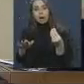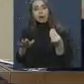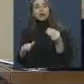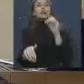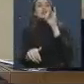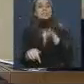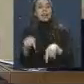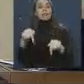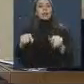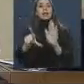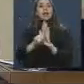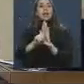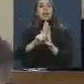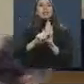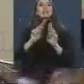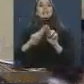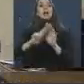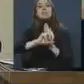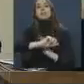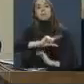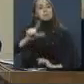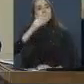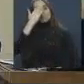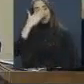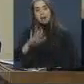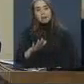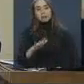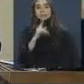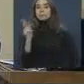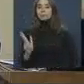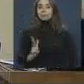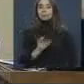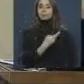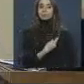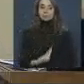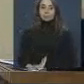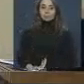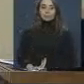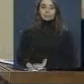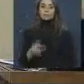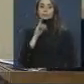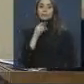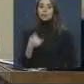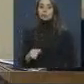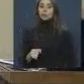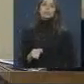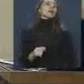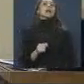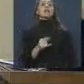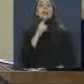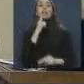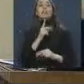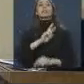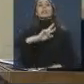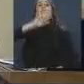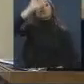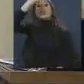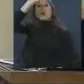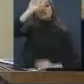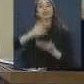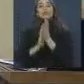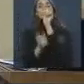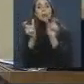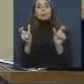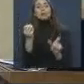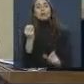está legislando un mal. Finalmente, señor presidente, en nombre de Dios y de todas las personas de